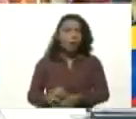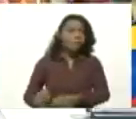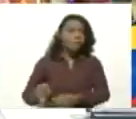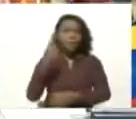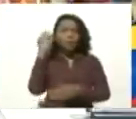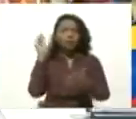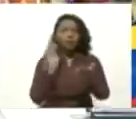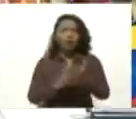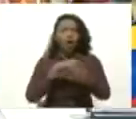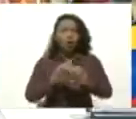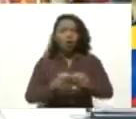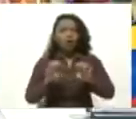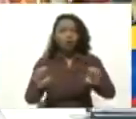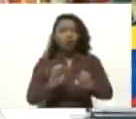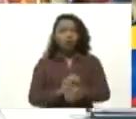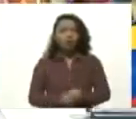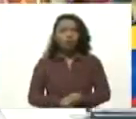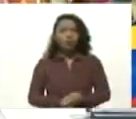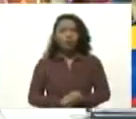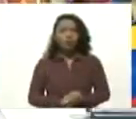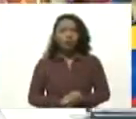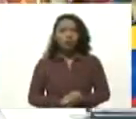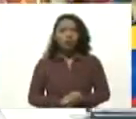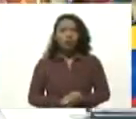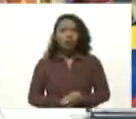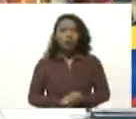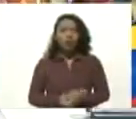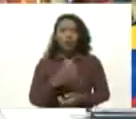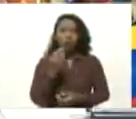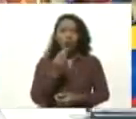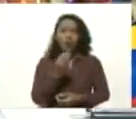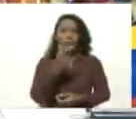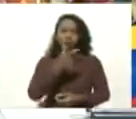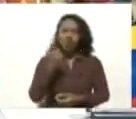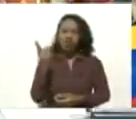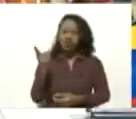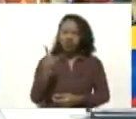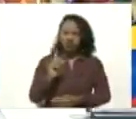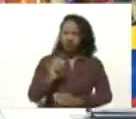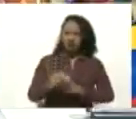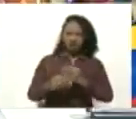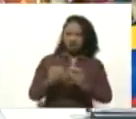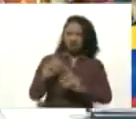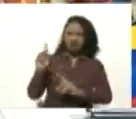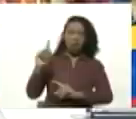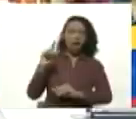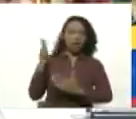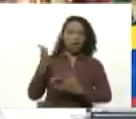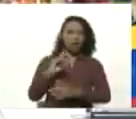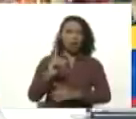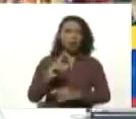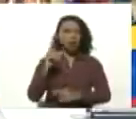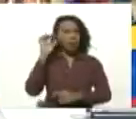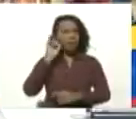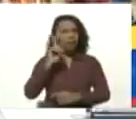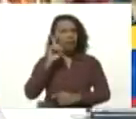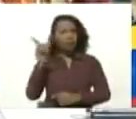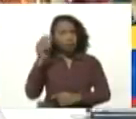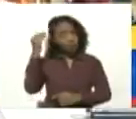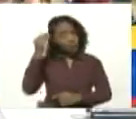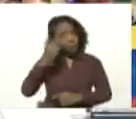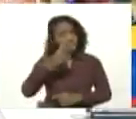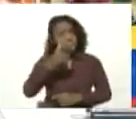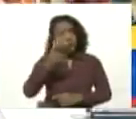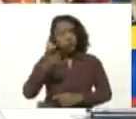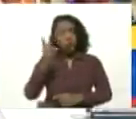ponía era la educación. Mucha gente le decía, mentira, eso no se va a cumplir. Oíste, Ceballos, mucha gente no creía en el